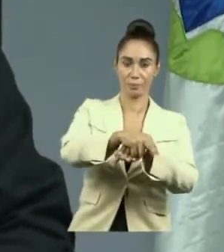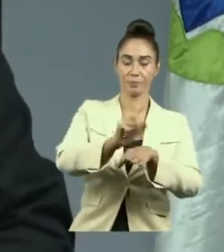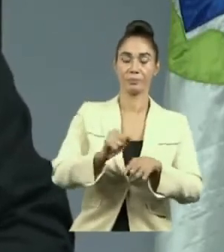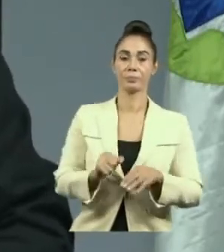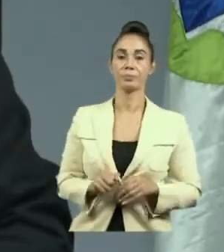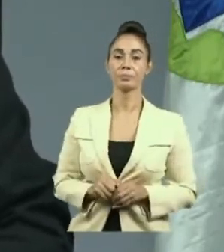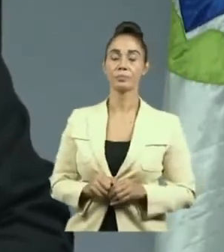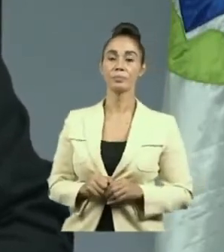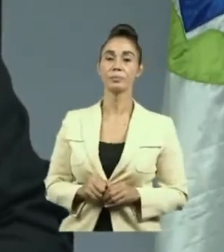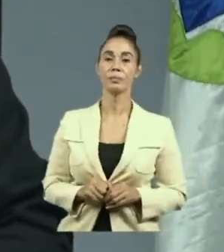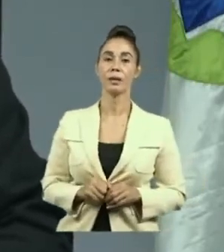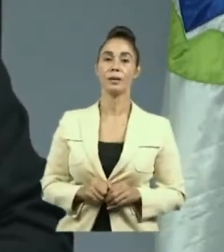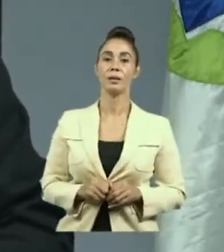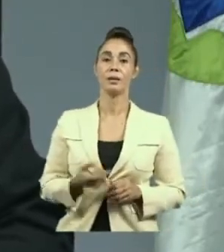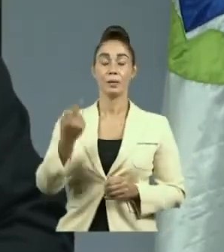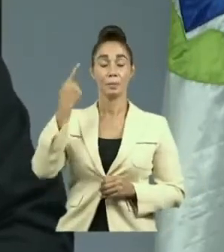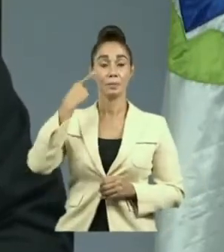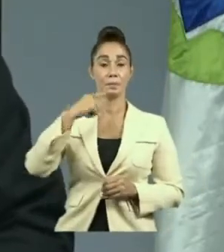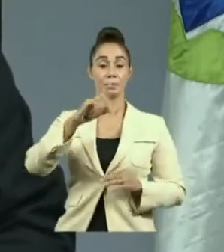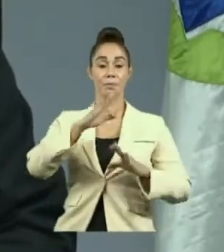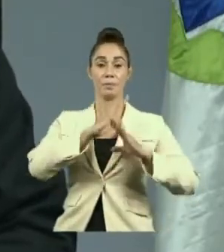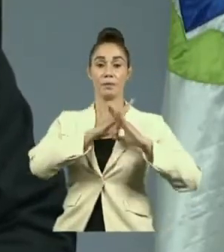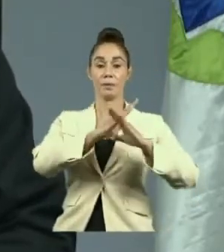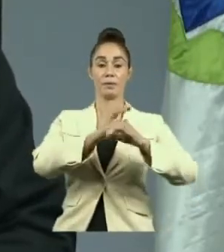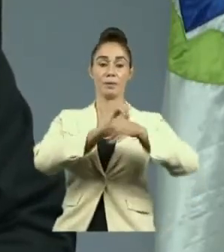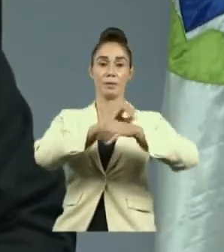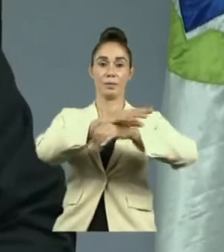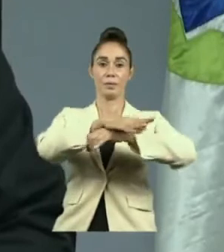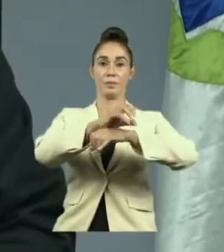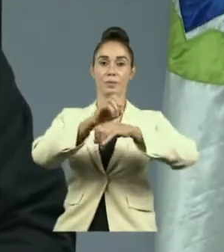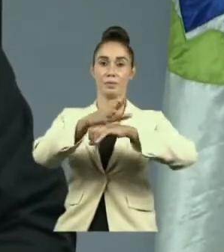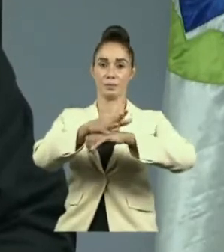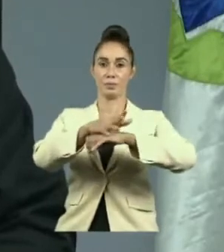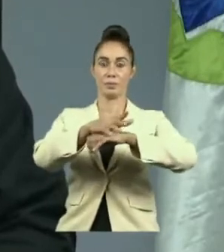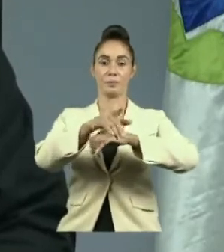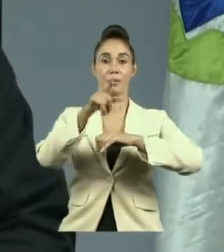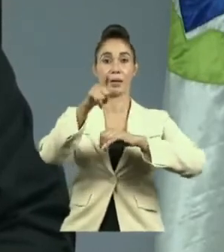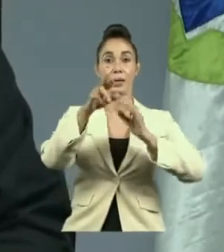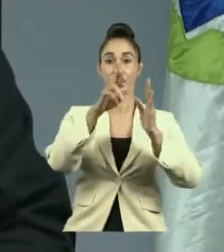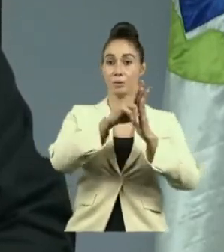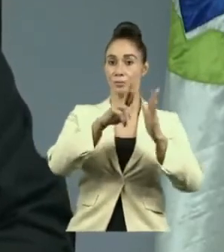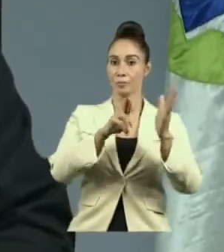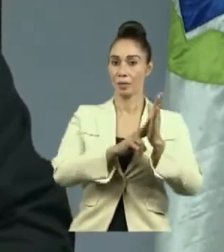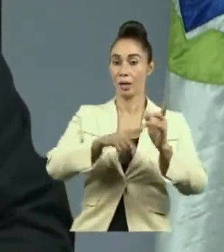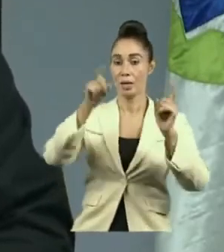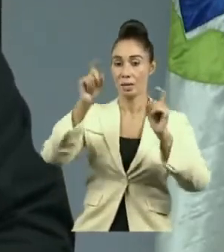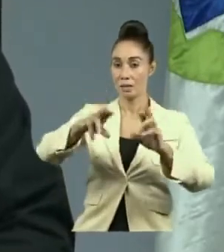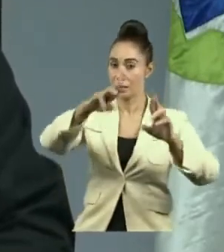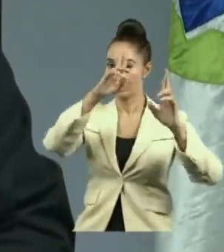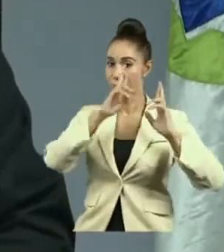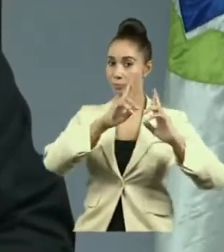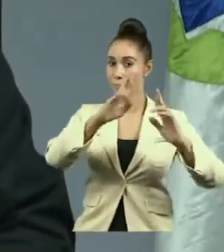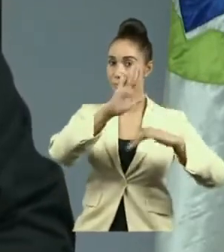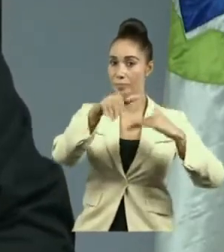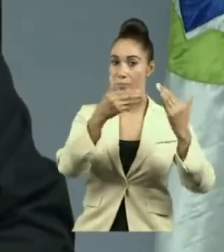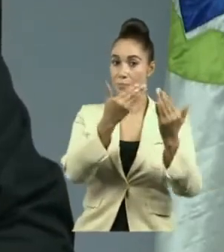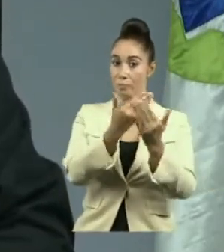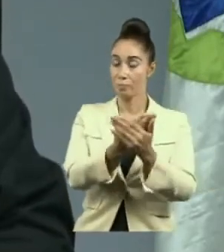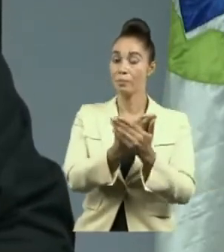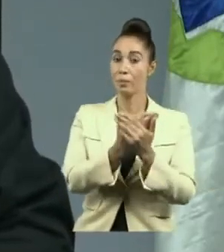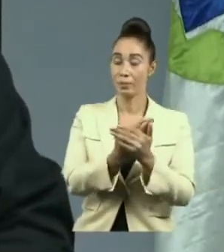con fines de evitar el contagio esas medidas tienen que ser respetadas por todos